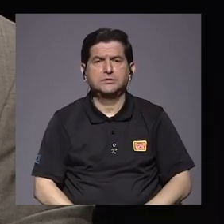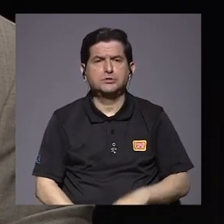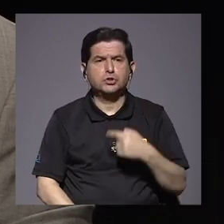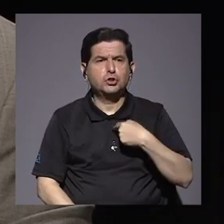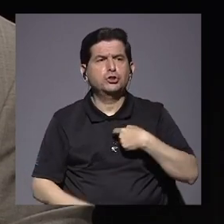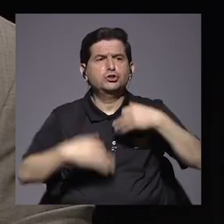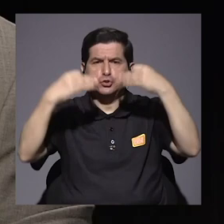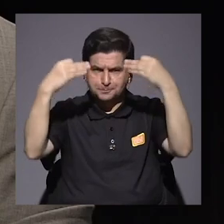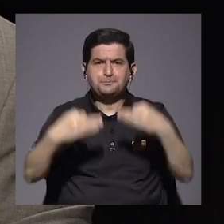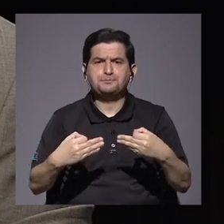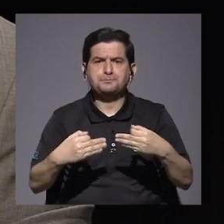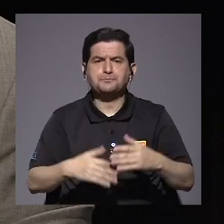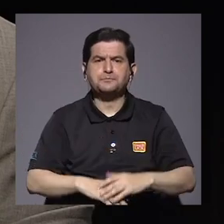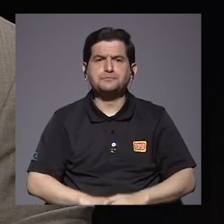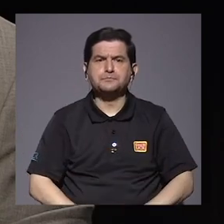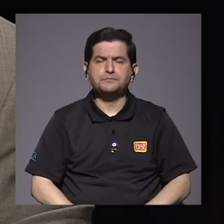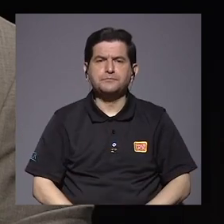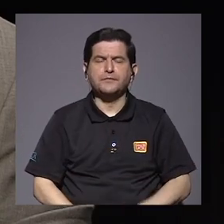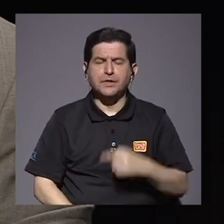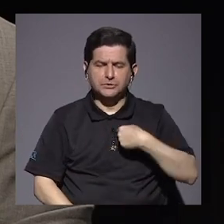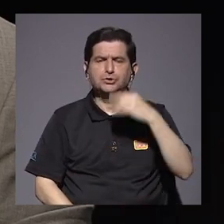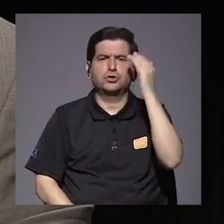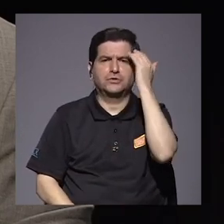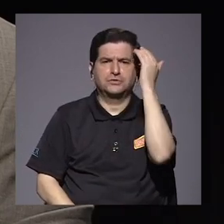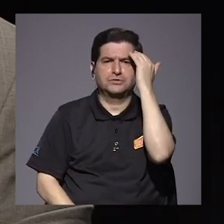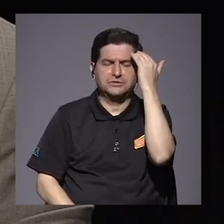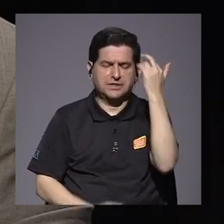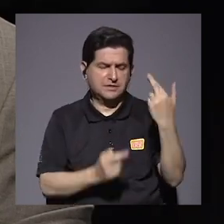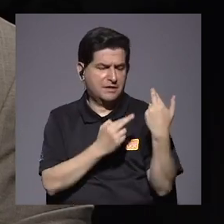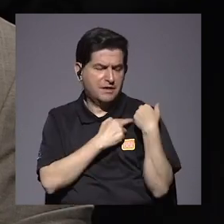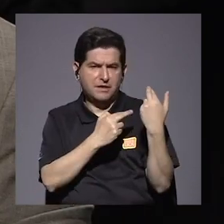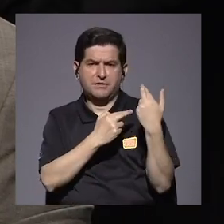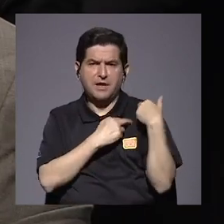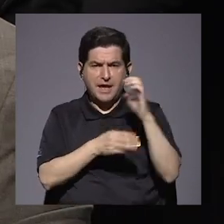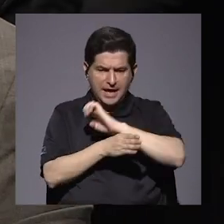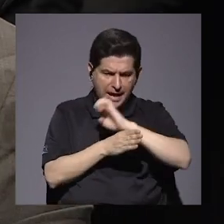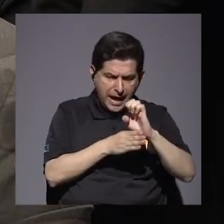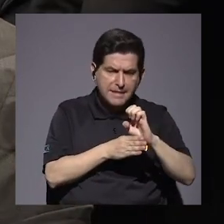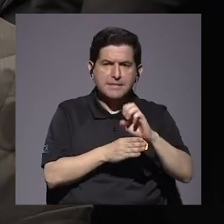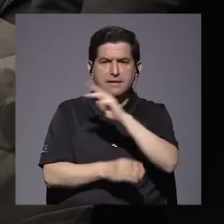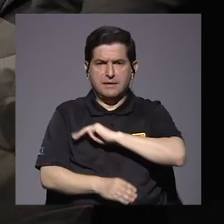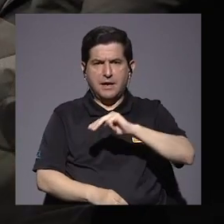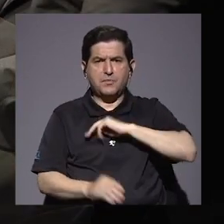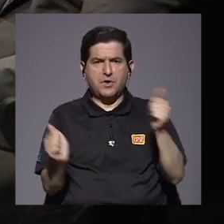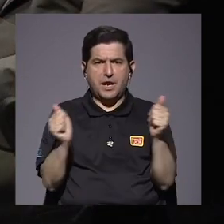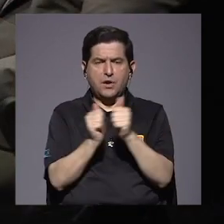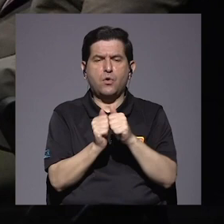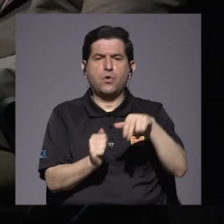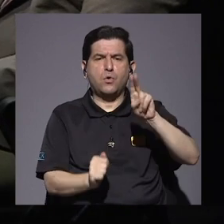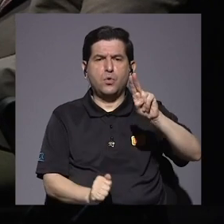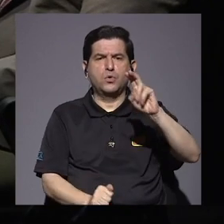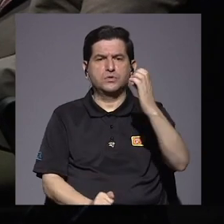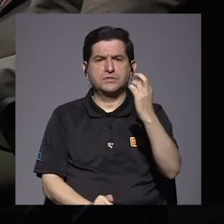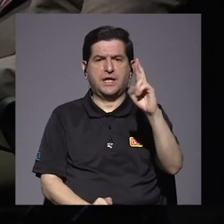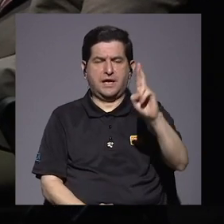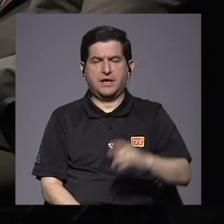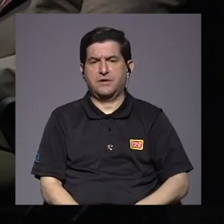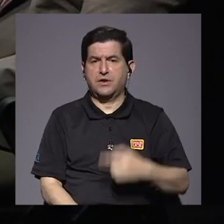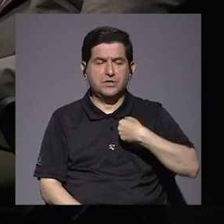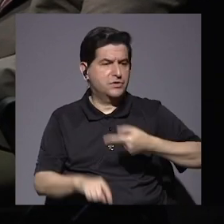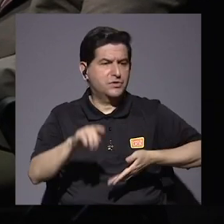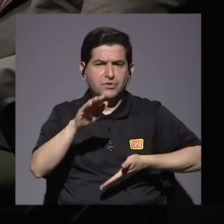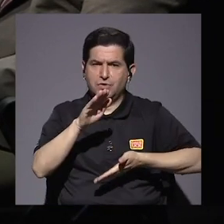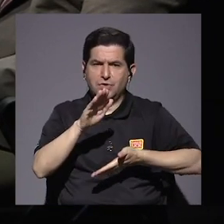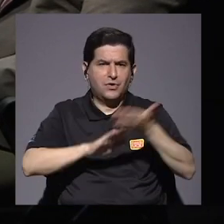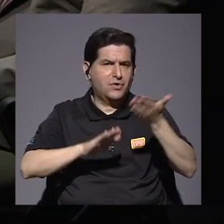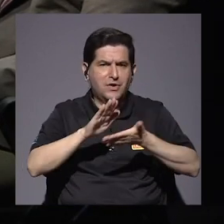Y tomé la decisión consciente de que es una responsabilidad ética y moral con la Universidad de Costa Rica. No podía irme yo